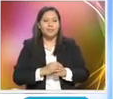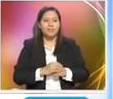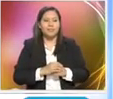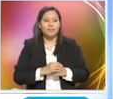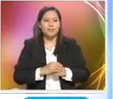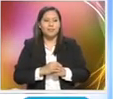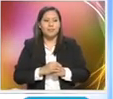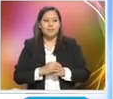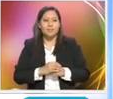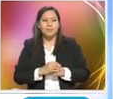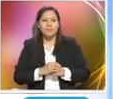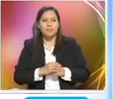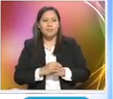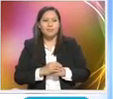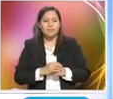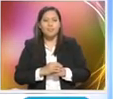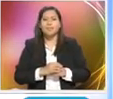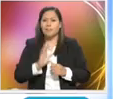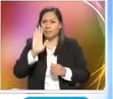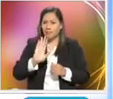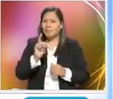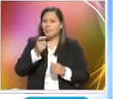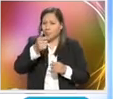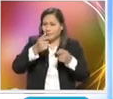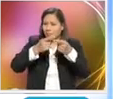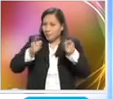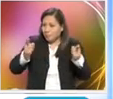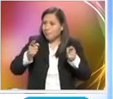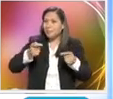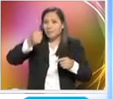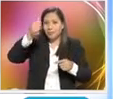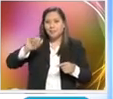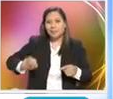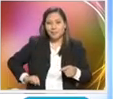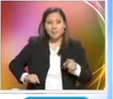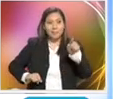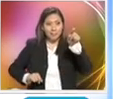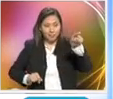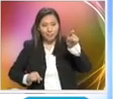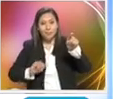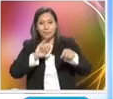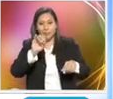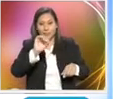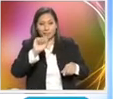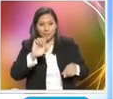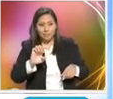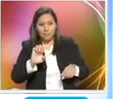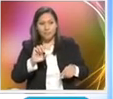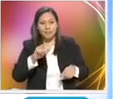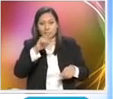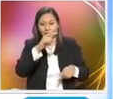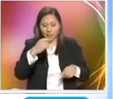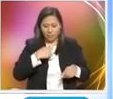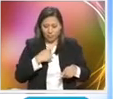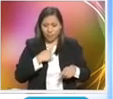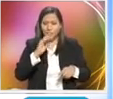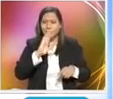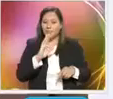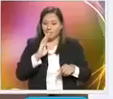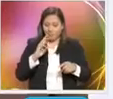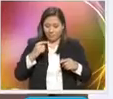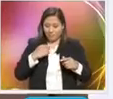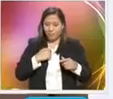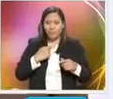una propuesta bastante diferente y muy interesante en donde tú eres parte de la obra. Así es.